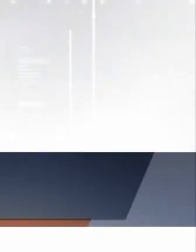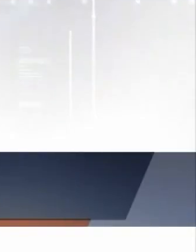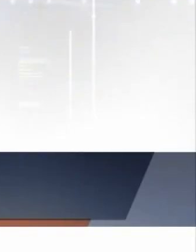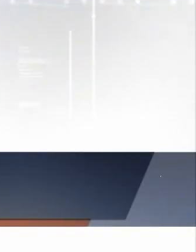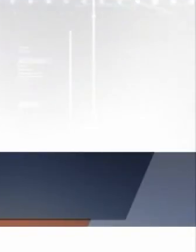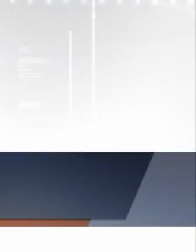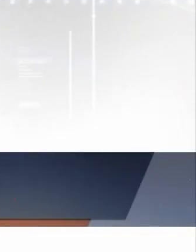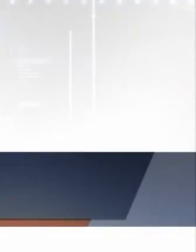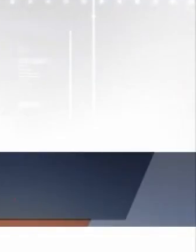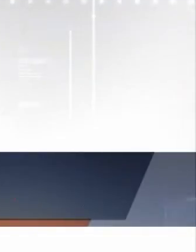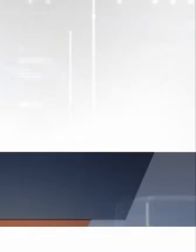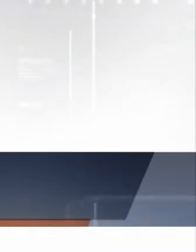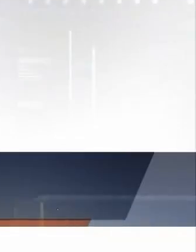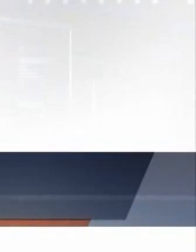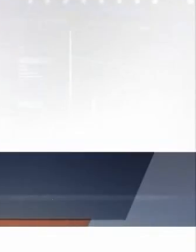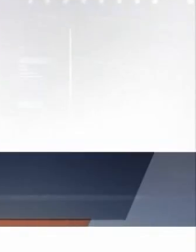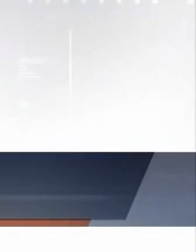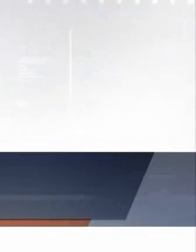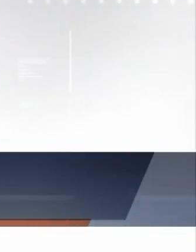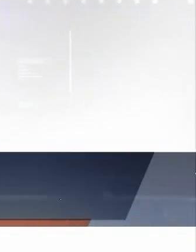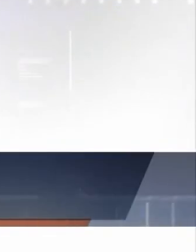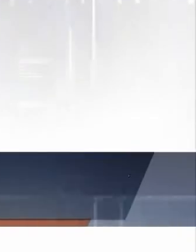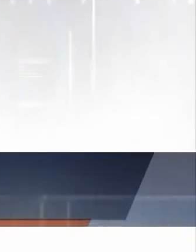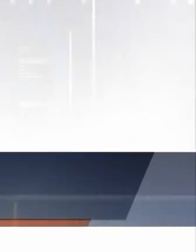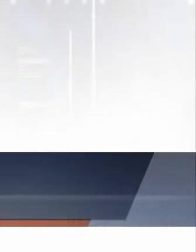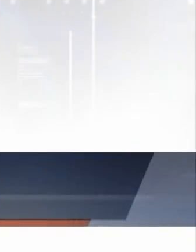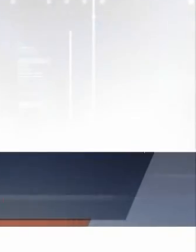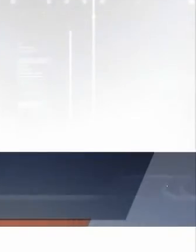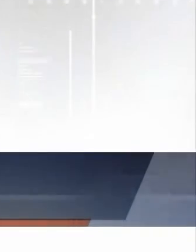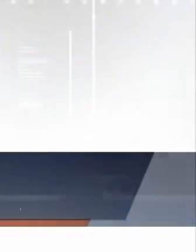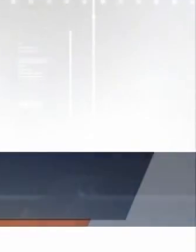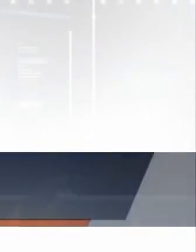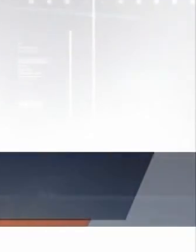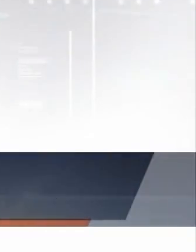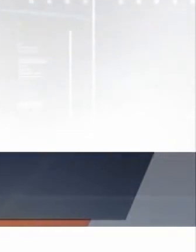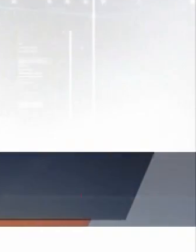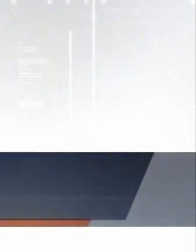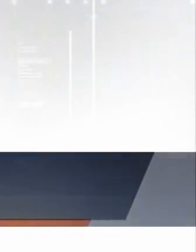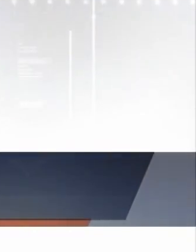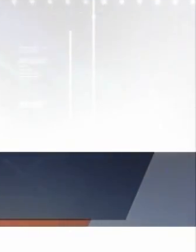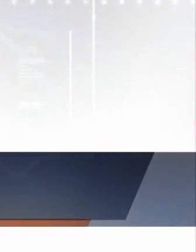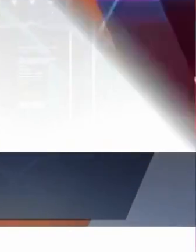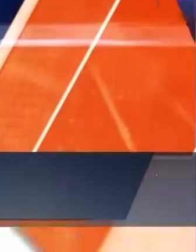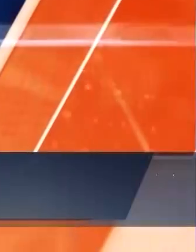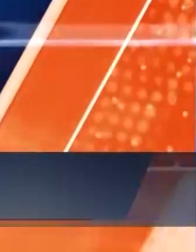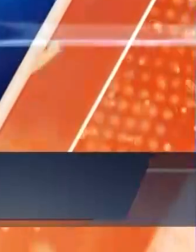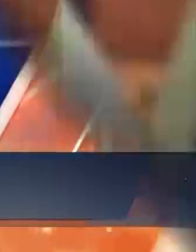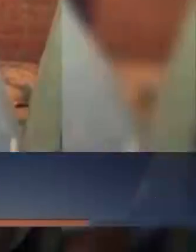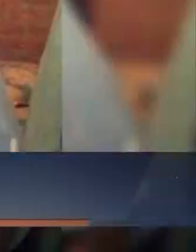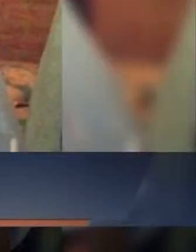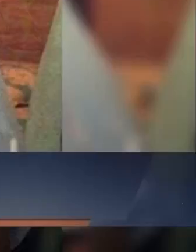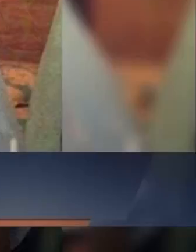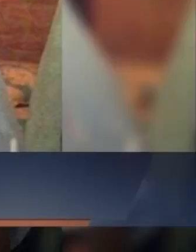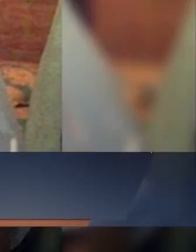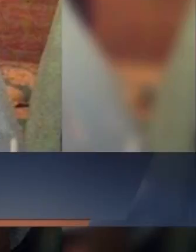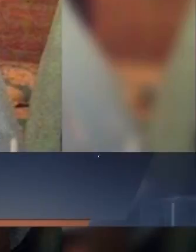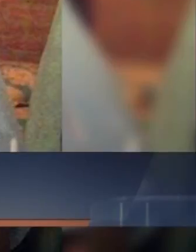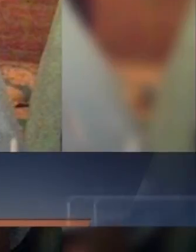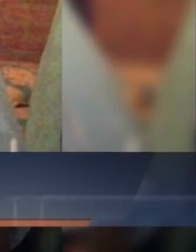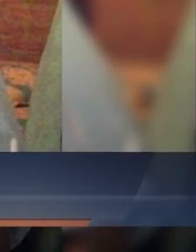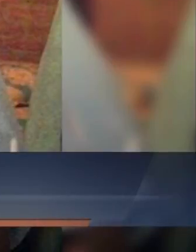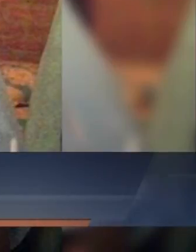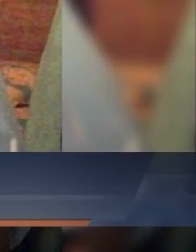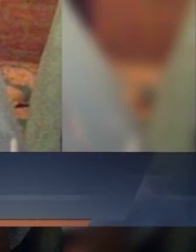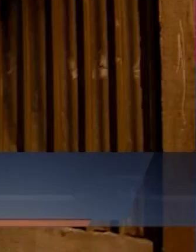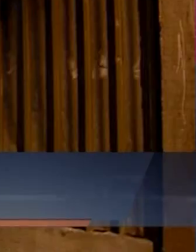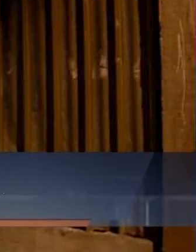esposa y después a su cuñada con arma blanca. Una de ellas está grave en el hospital universitario. Un líder comunitario en